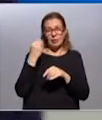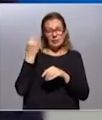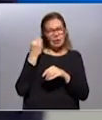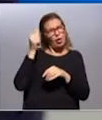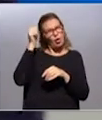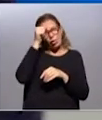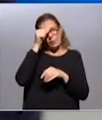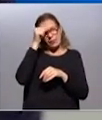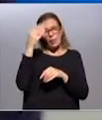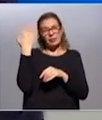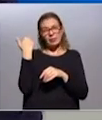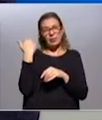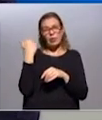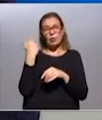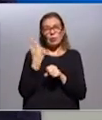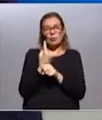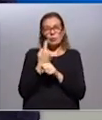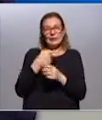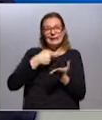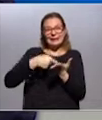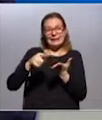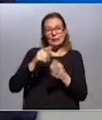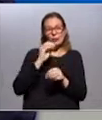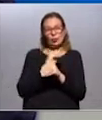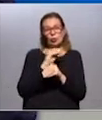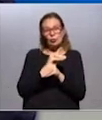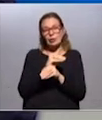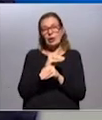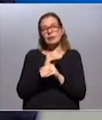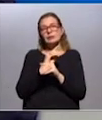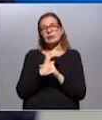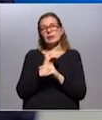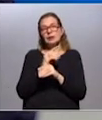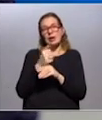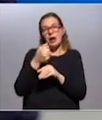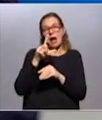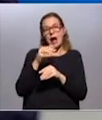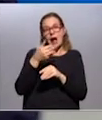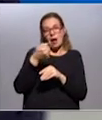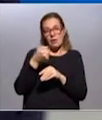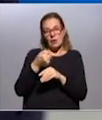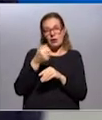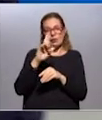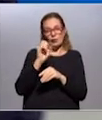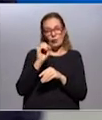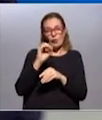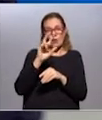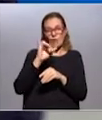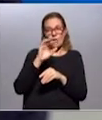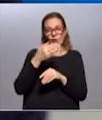pasado un centro cultural este al barrio quedó hermoso